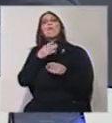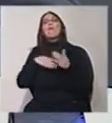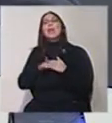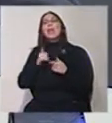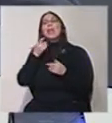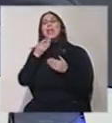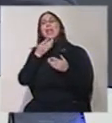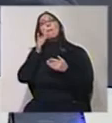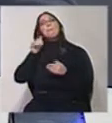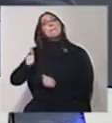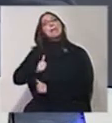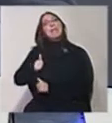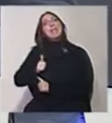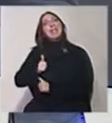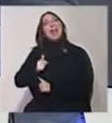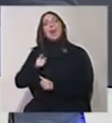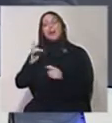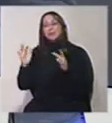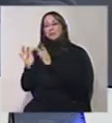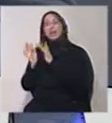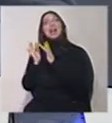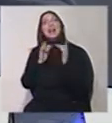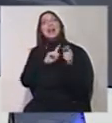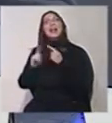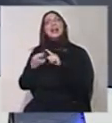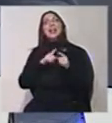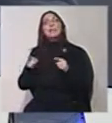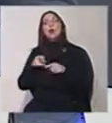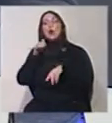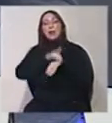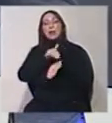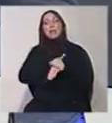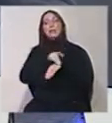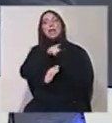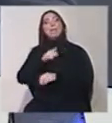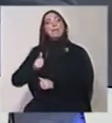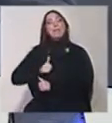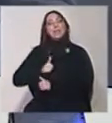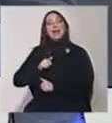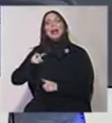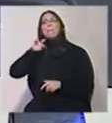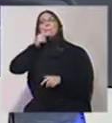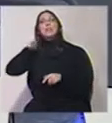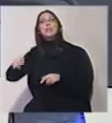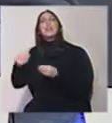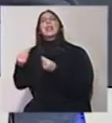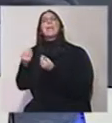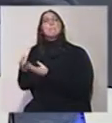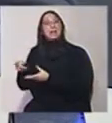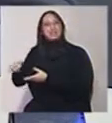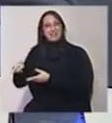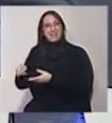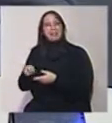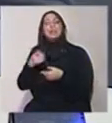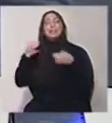militares en los momentos en que los militares se hacían cargo de la seguridad pública. A pesar de eso, la seguridad pública del